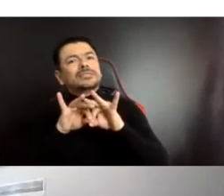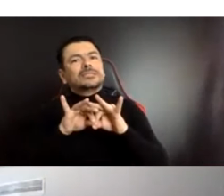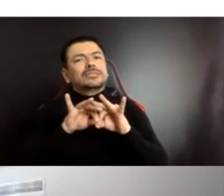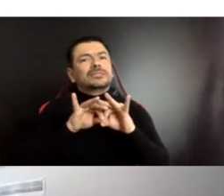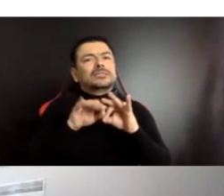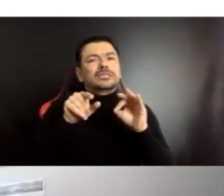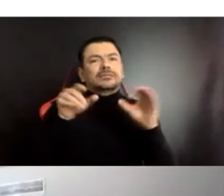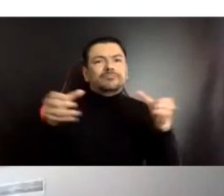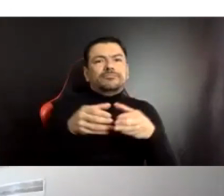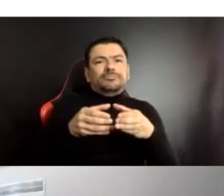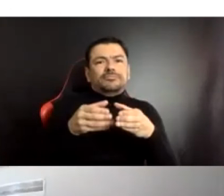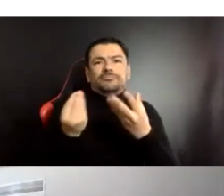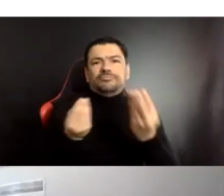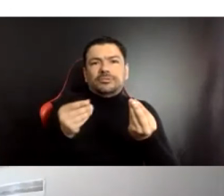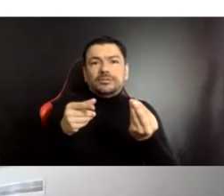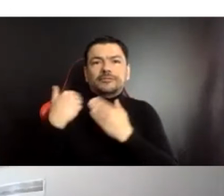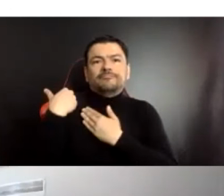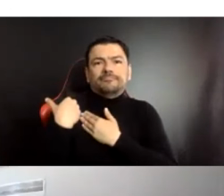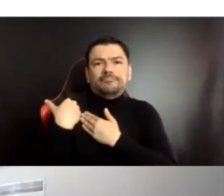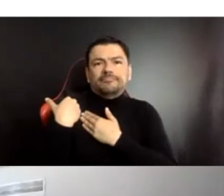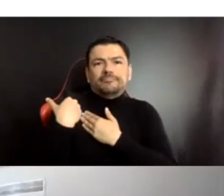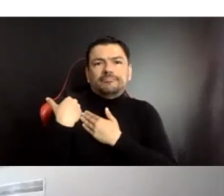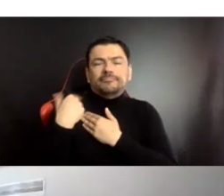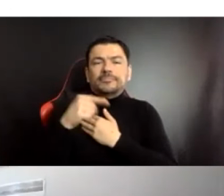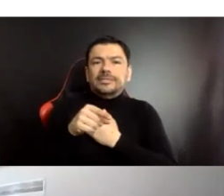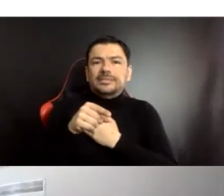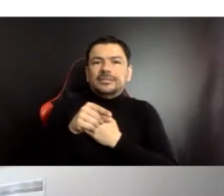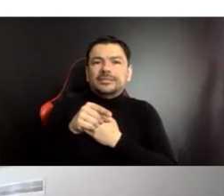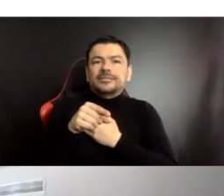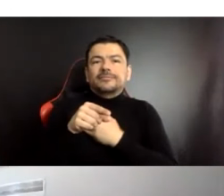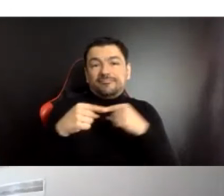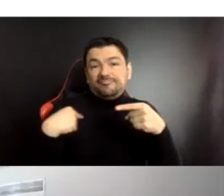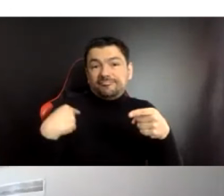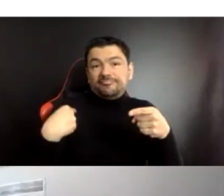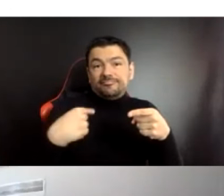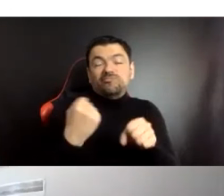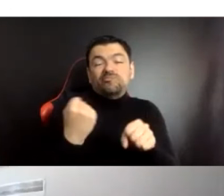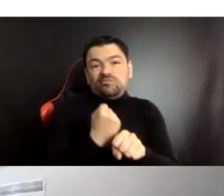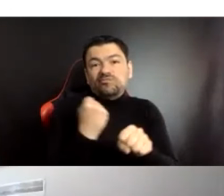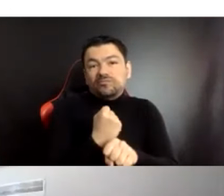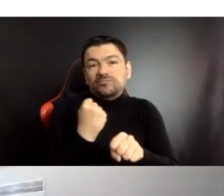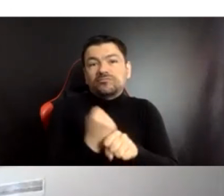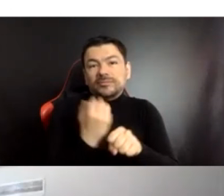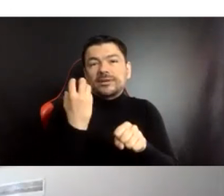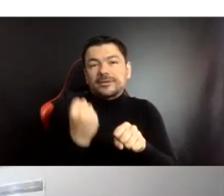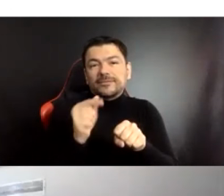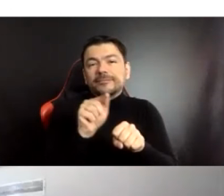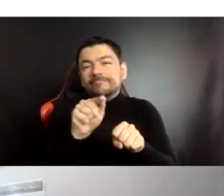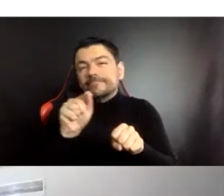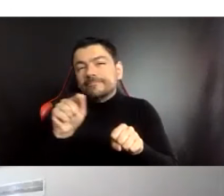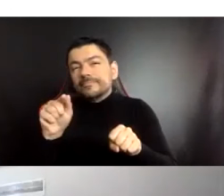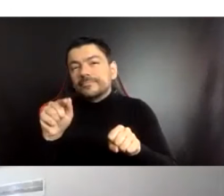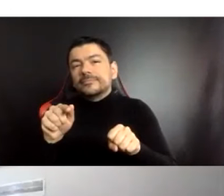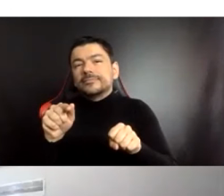nivel urbano. En eso hemos estado trabajando ya con algunas en la recolección de datos. Y luego